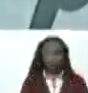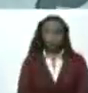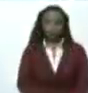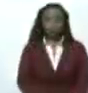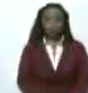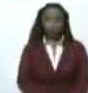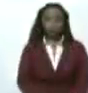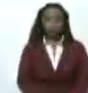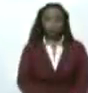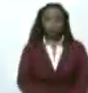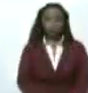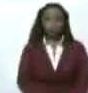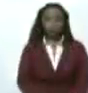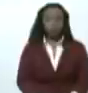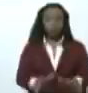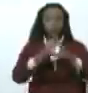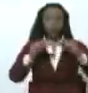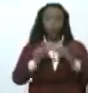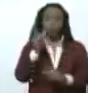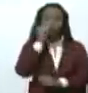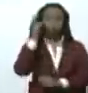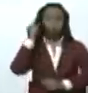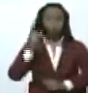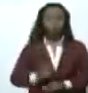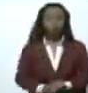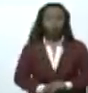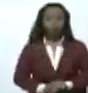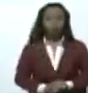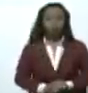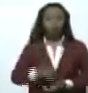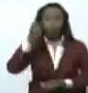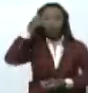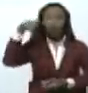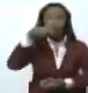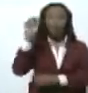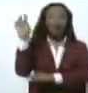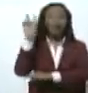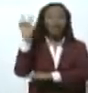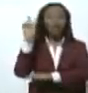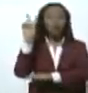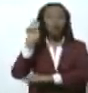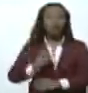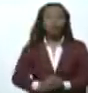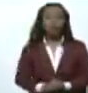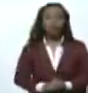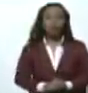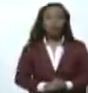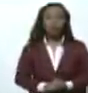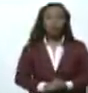a todos y a todas, pueblo de Venezuela.